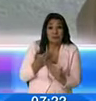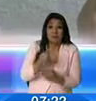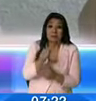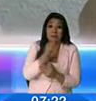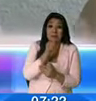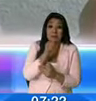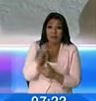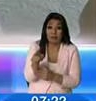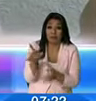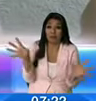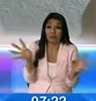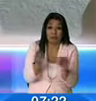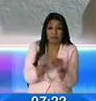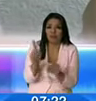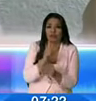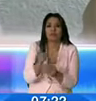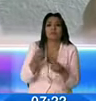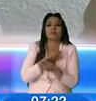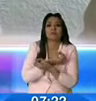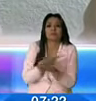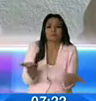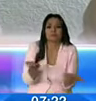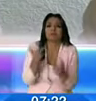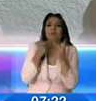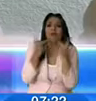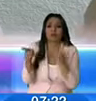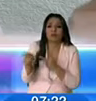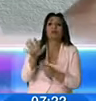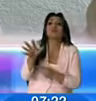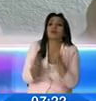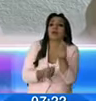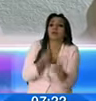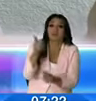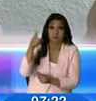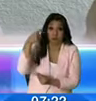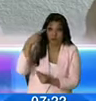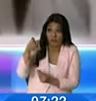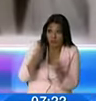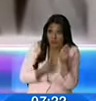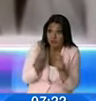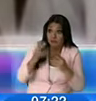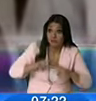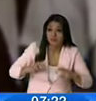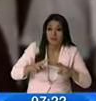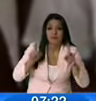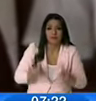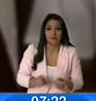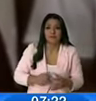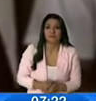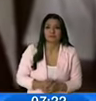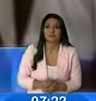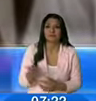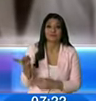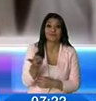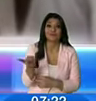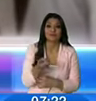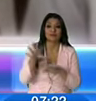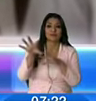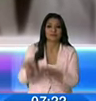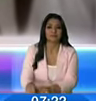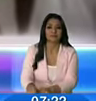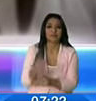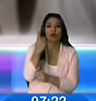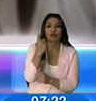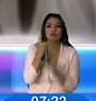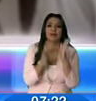toda la documentación que se ha realizado en la investigación. Oscar y Katy fueron secuestrados el pasado 11 de abril